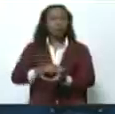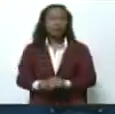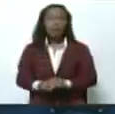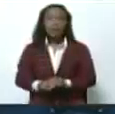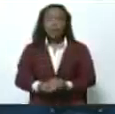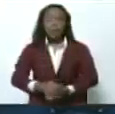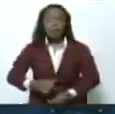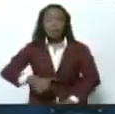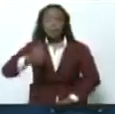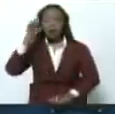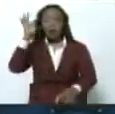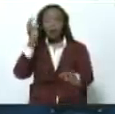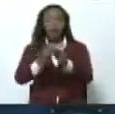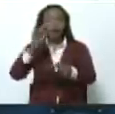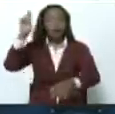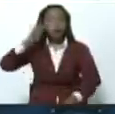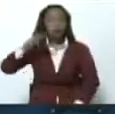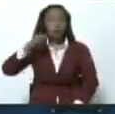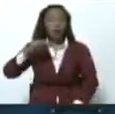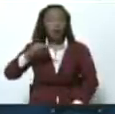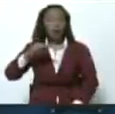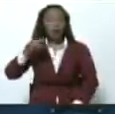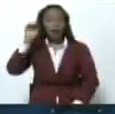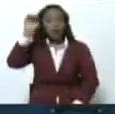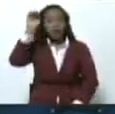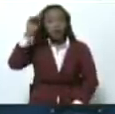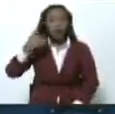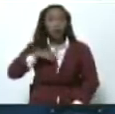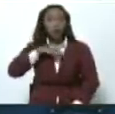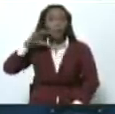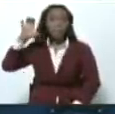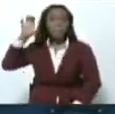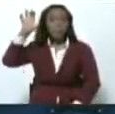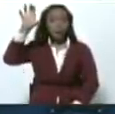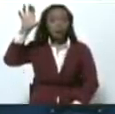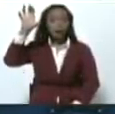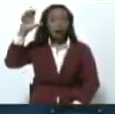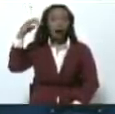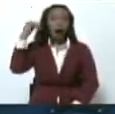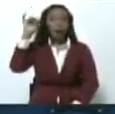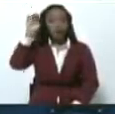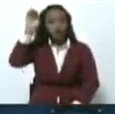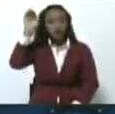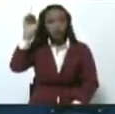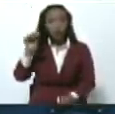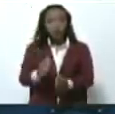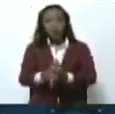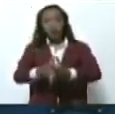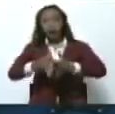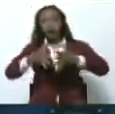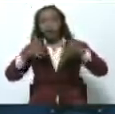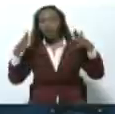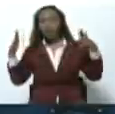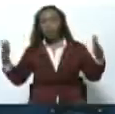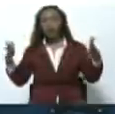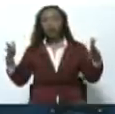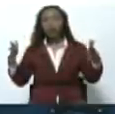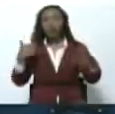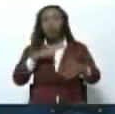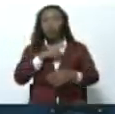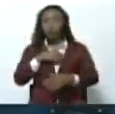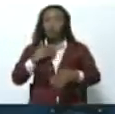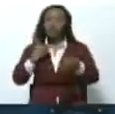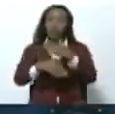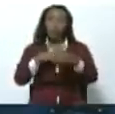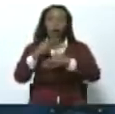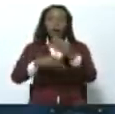más fe que nunca, de que el destino de nuestra patria será un destino grande. Lo vamos a